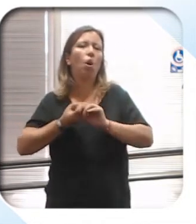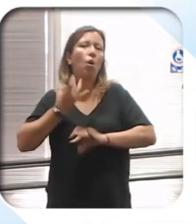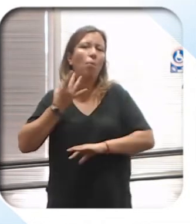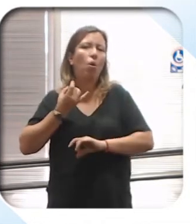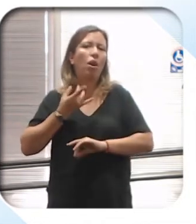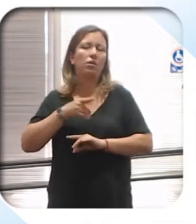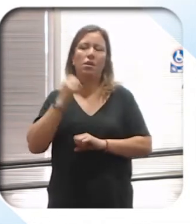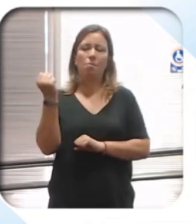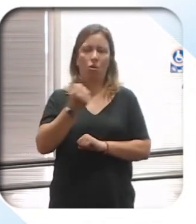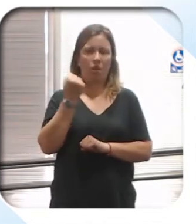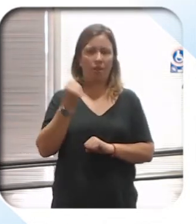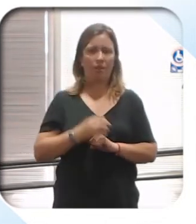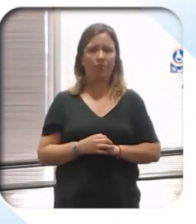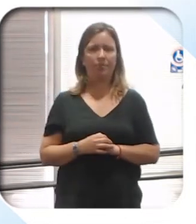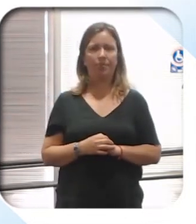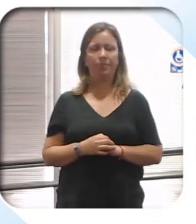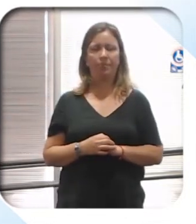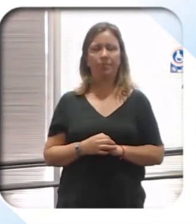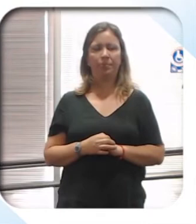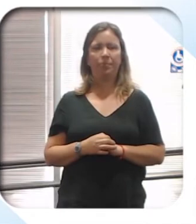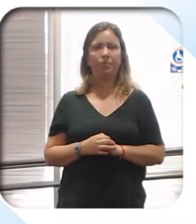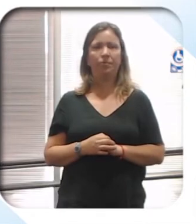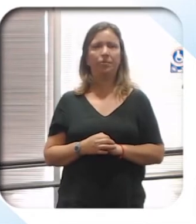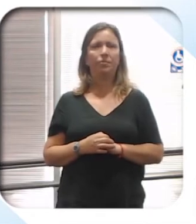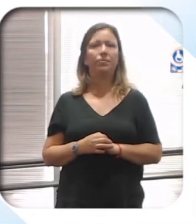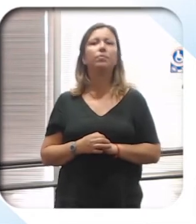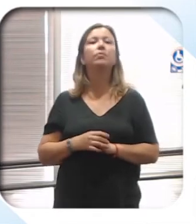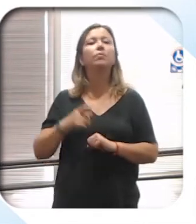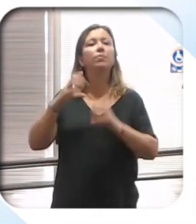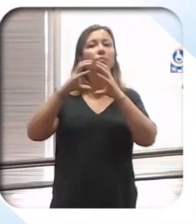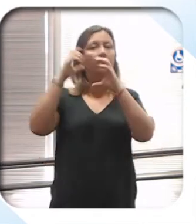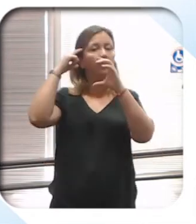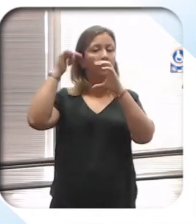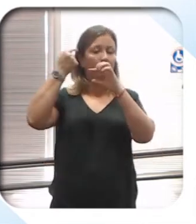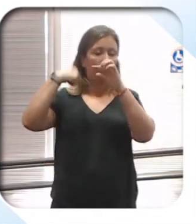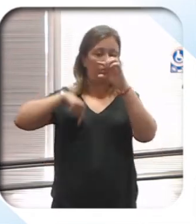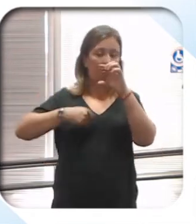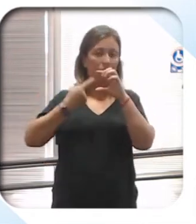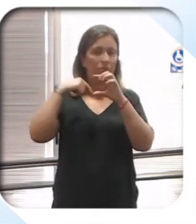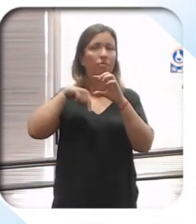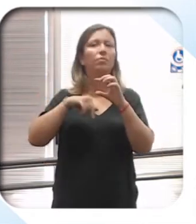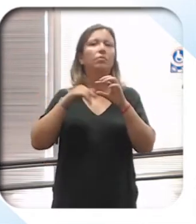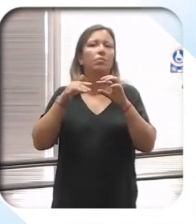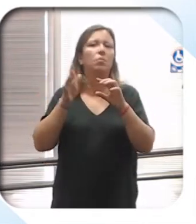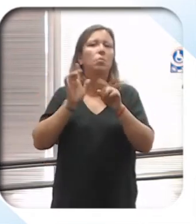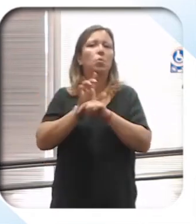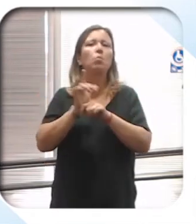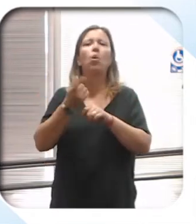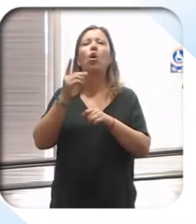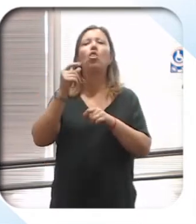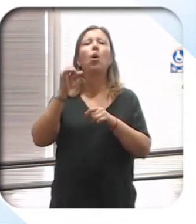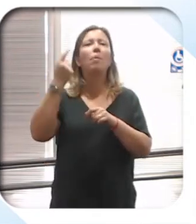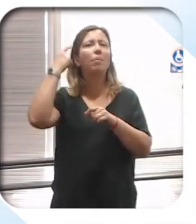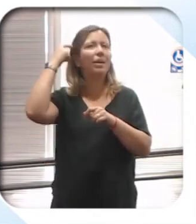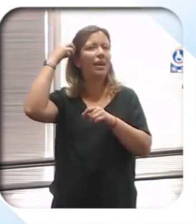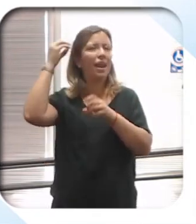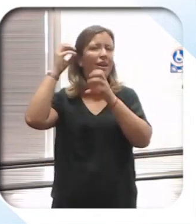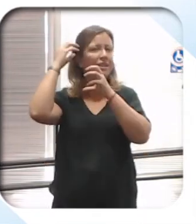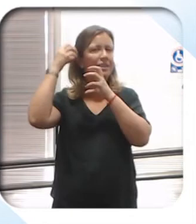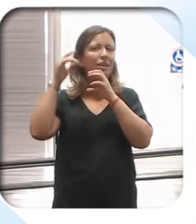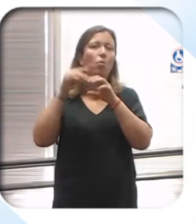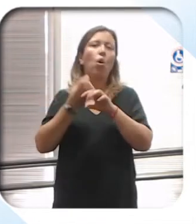son fundamentales. Los neurotransmisores integrados por los adrenérgicos, como la dopamina y la